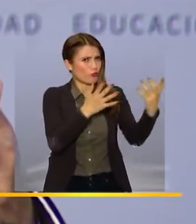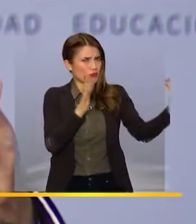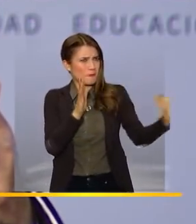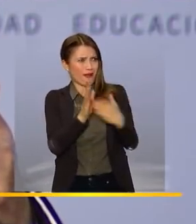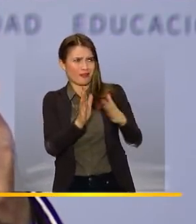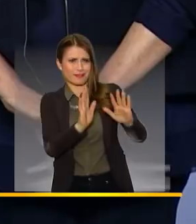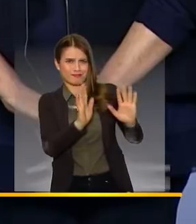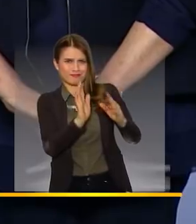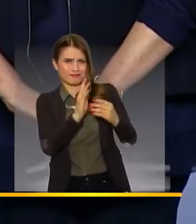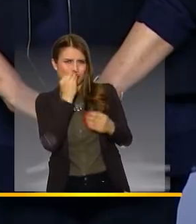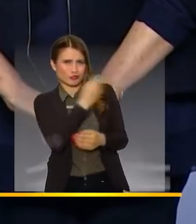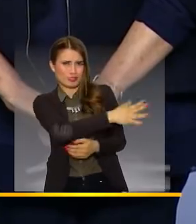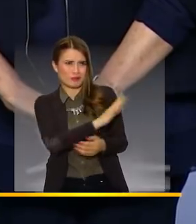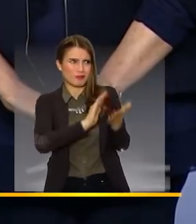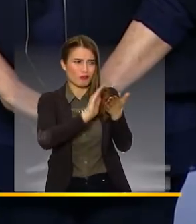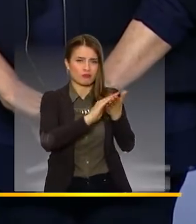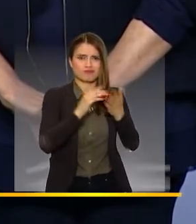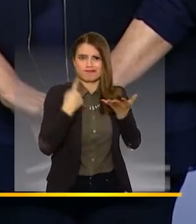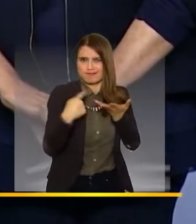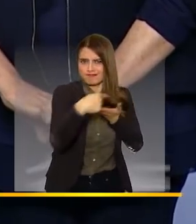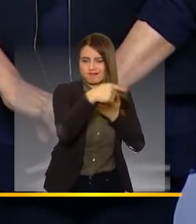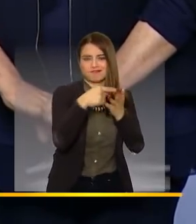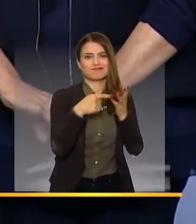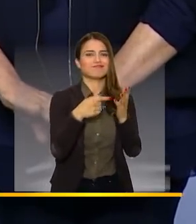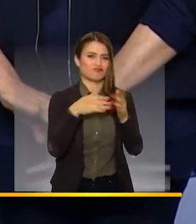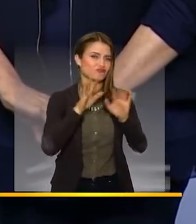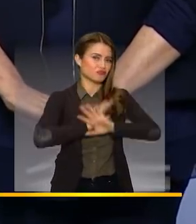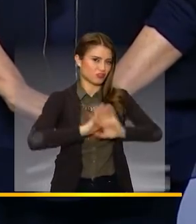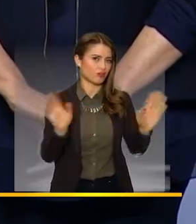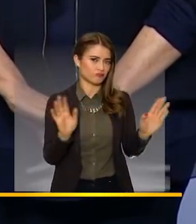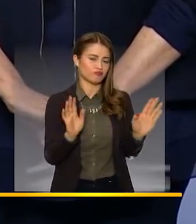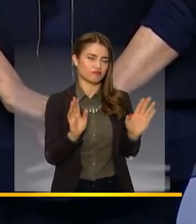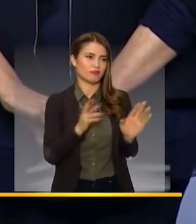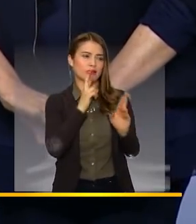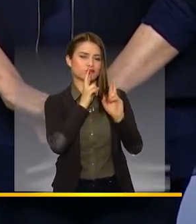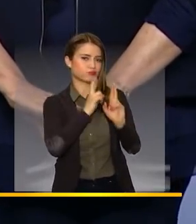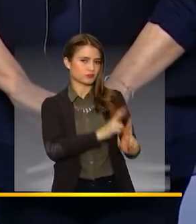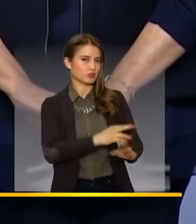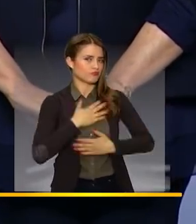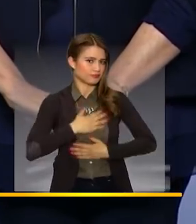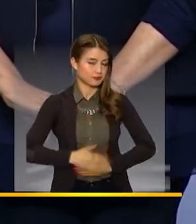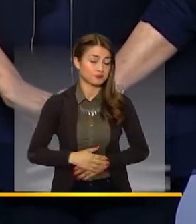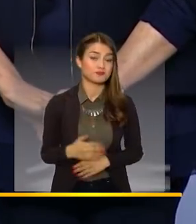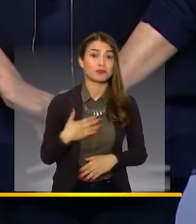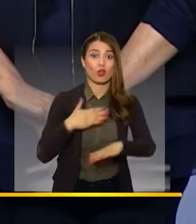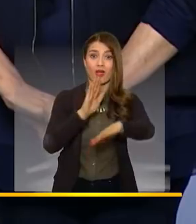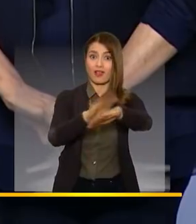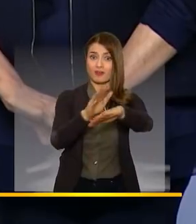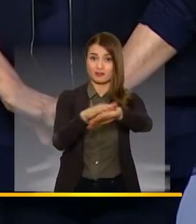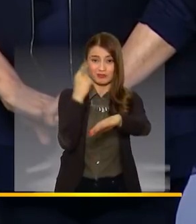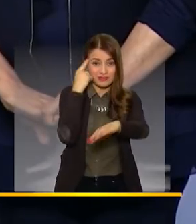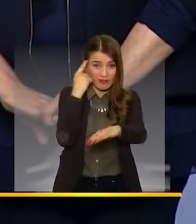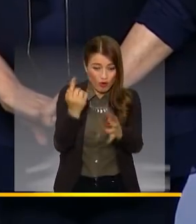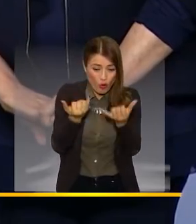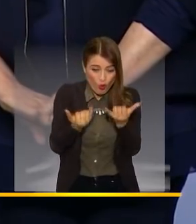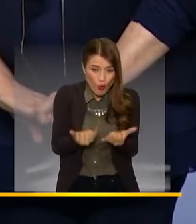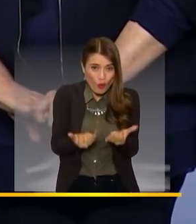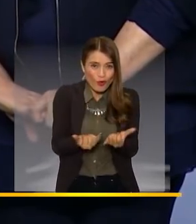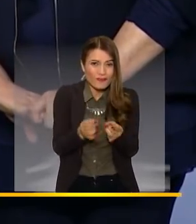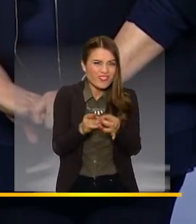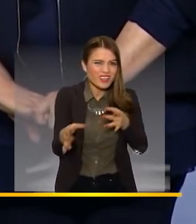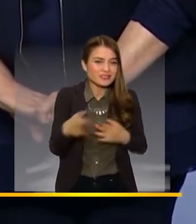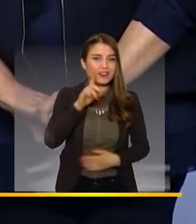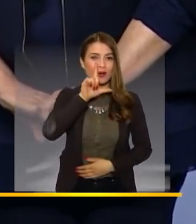demanda. Pero hoy, 23 de julio, como lo sabe el país, lo saben